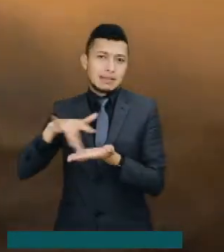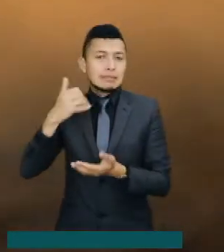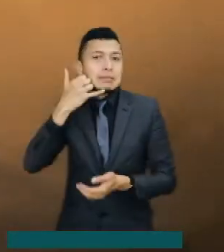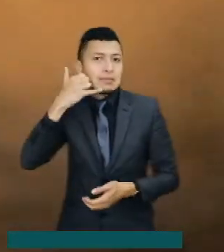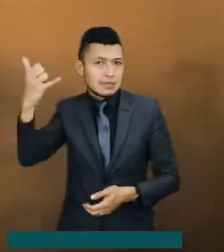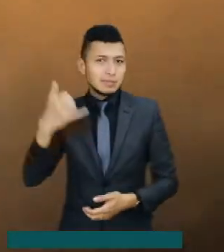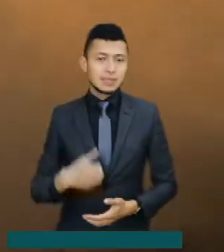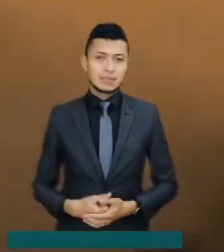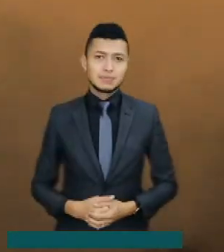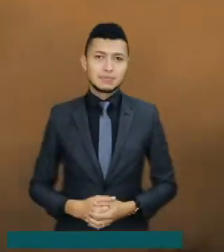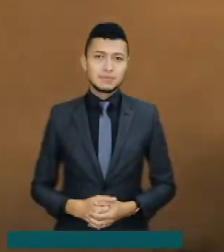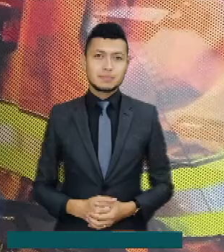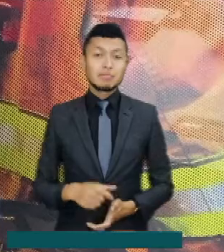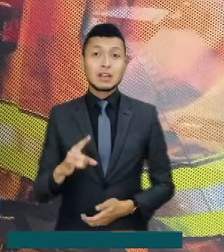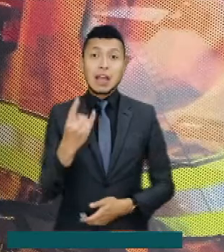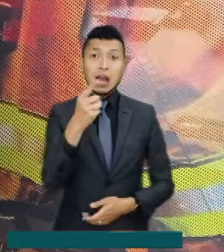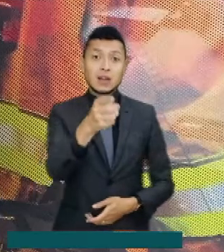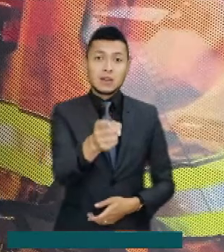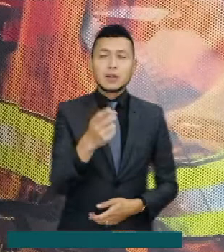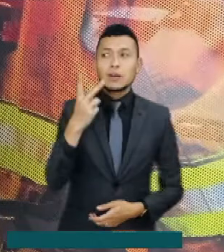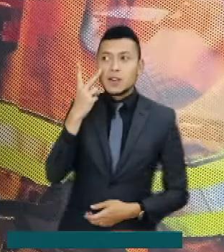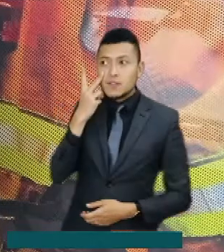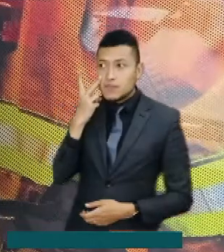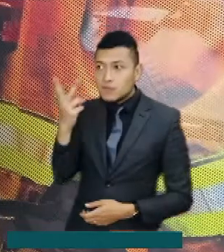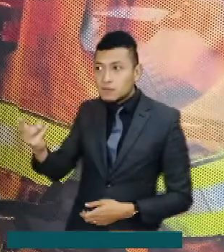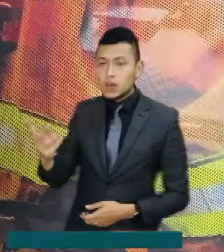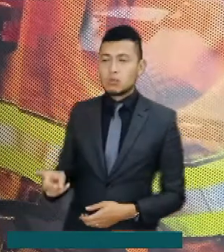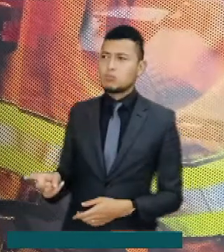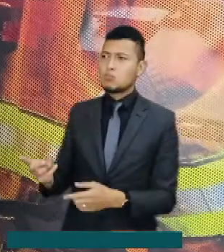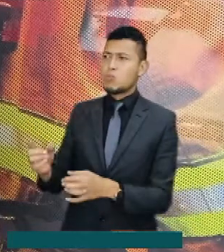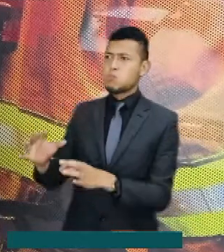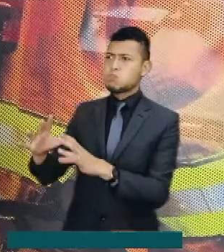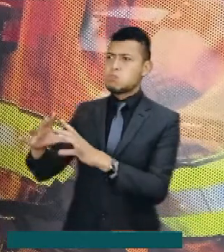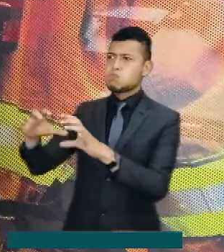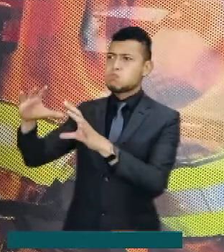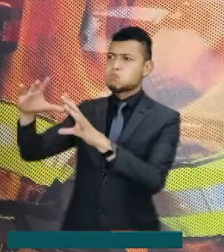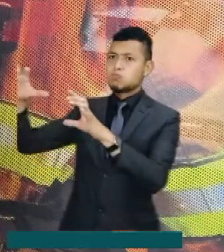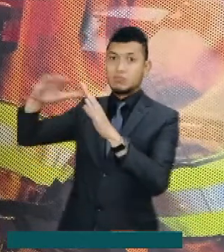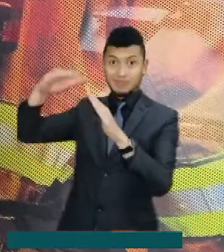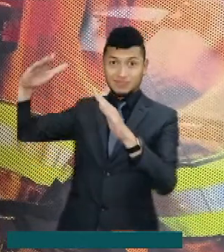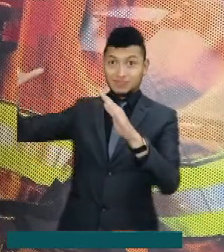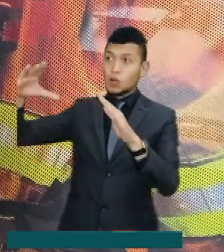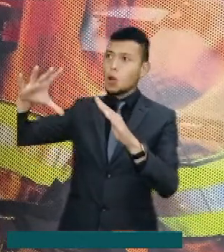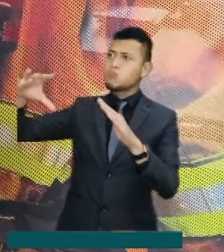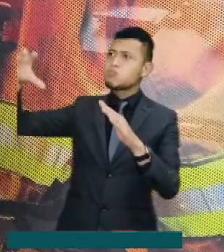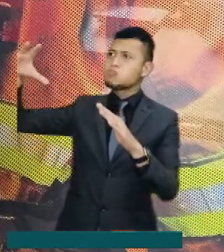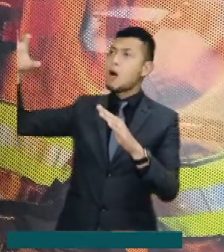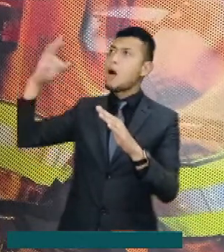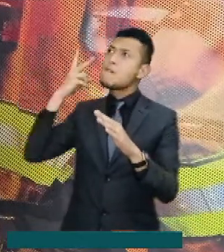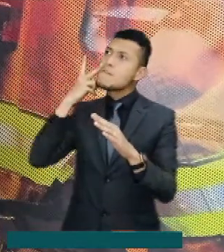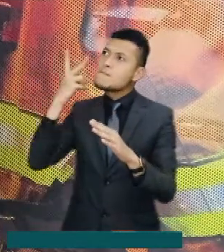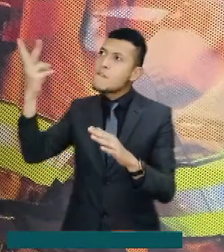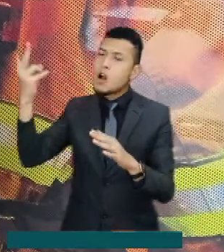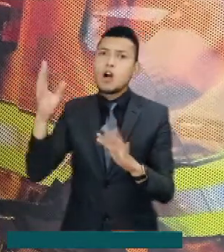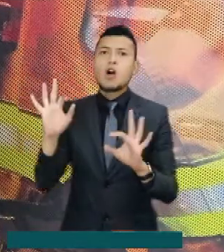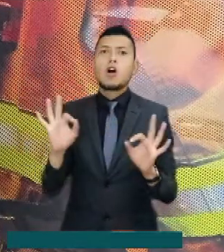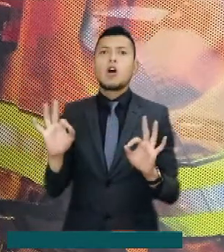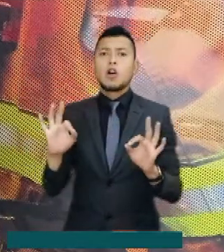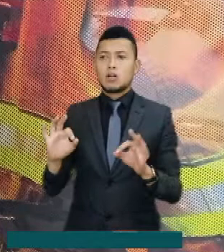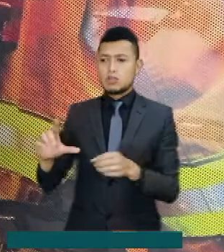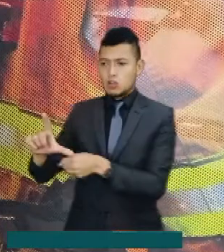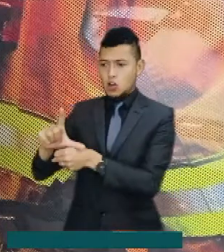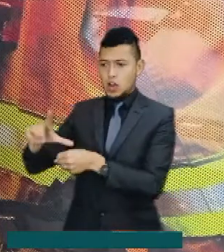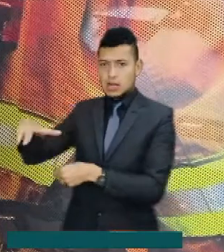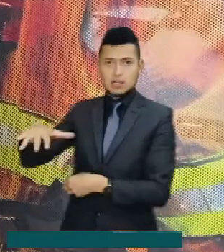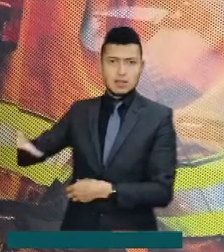línea de emergencia. Si llegan a detectar columnas de humo sobre los cerros orientales,